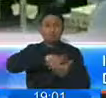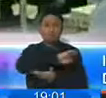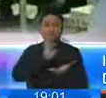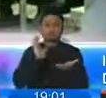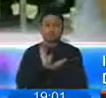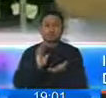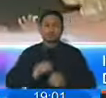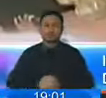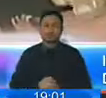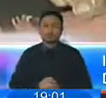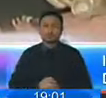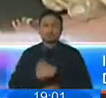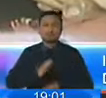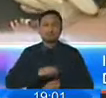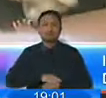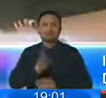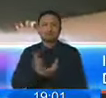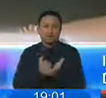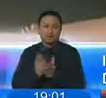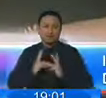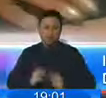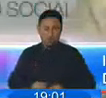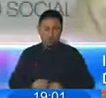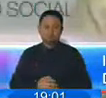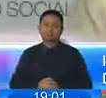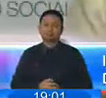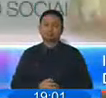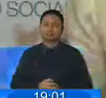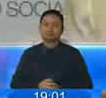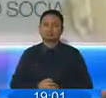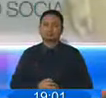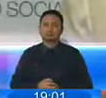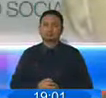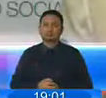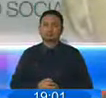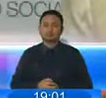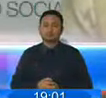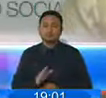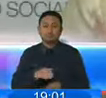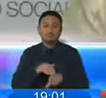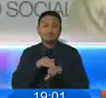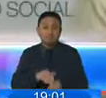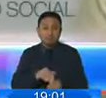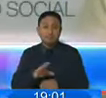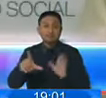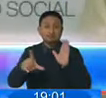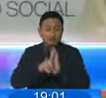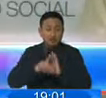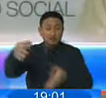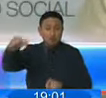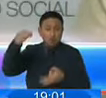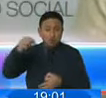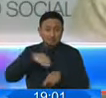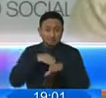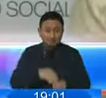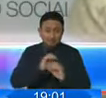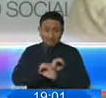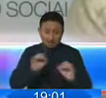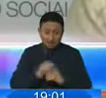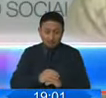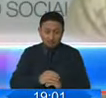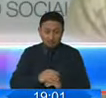mantendría con el IES por prestaciones de salud. Que sin los sustentos legales, sin los documentos de respaldo, se